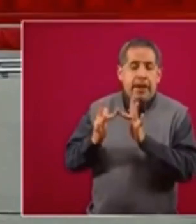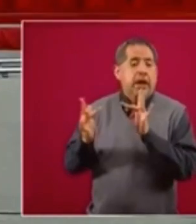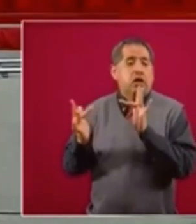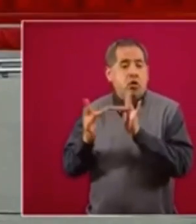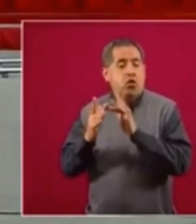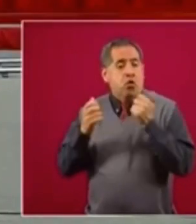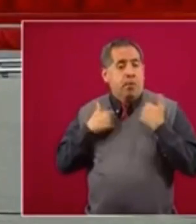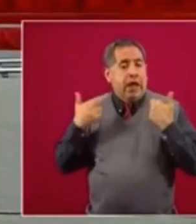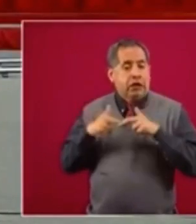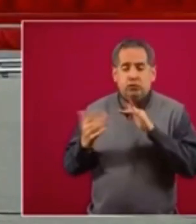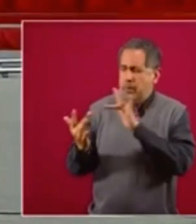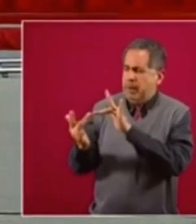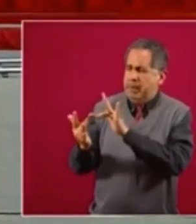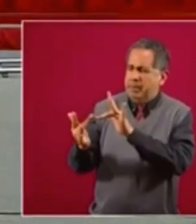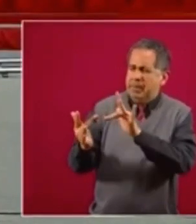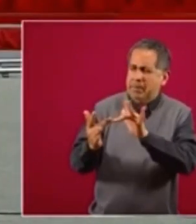los docentes.